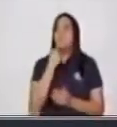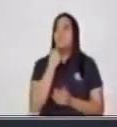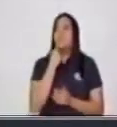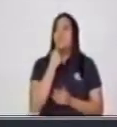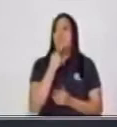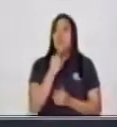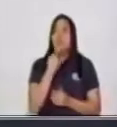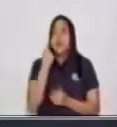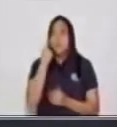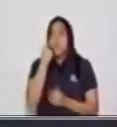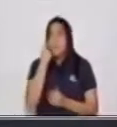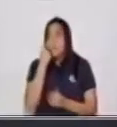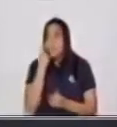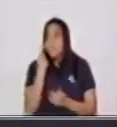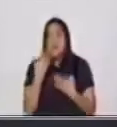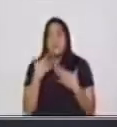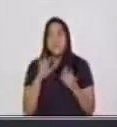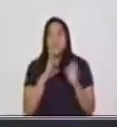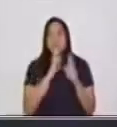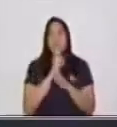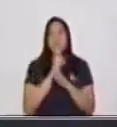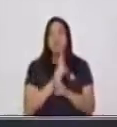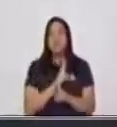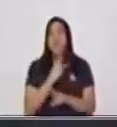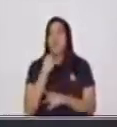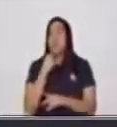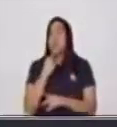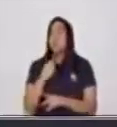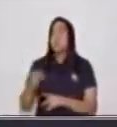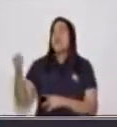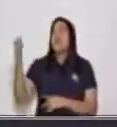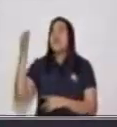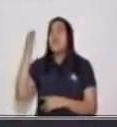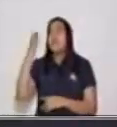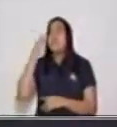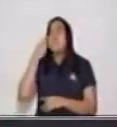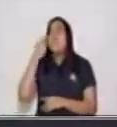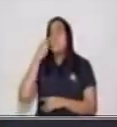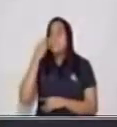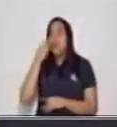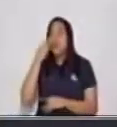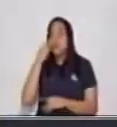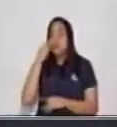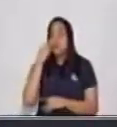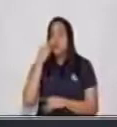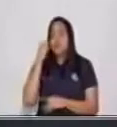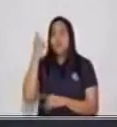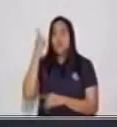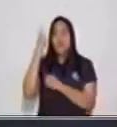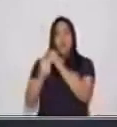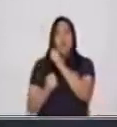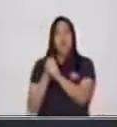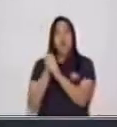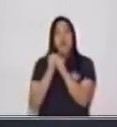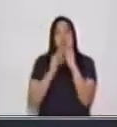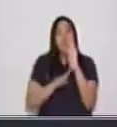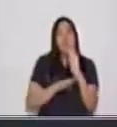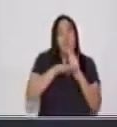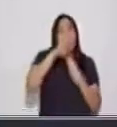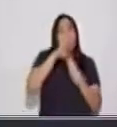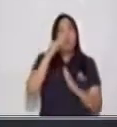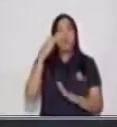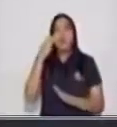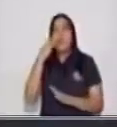del enunciado, el padre es un año mayor que la madre. Entonces, ¿cuál es la edad del